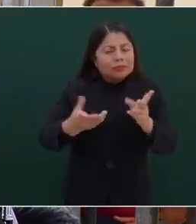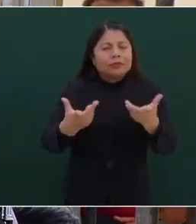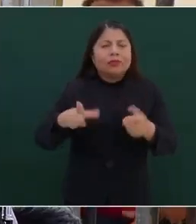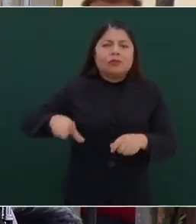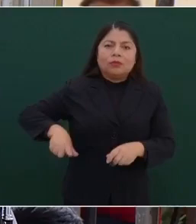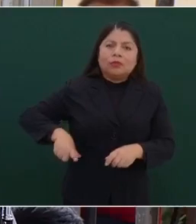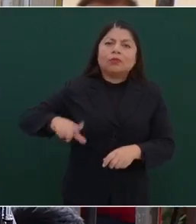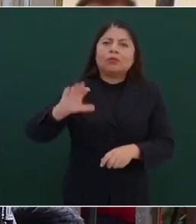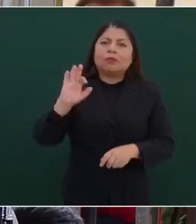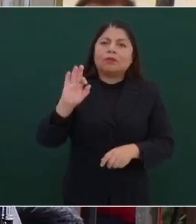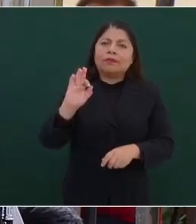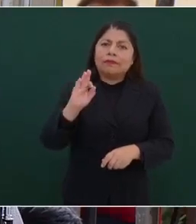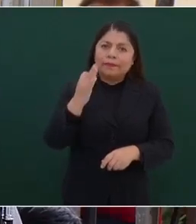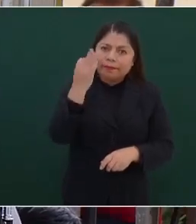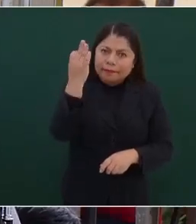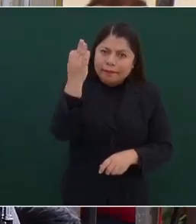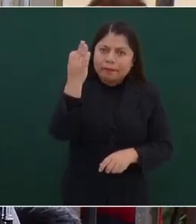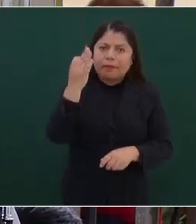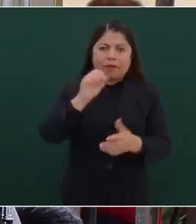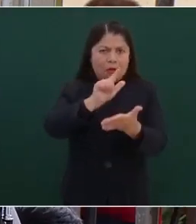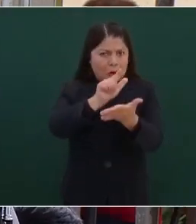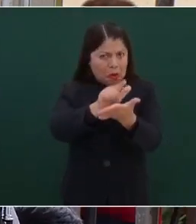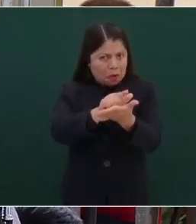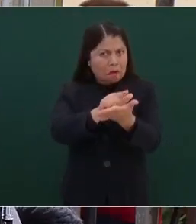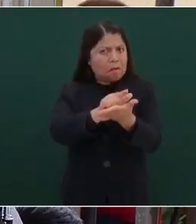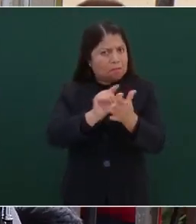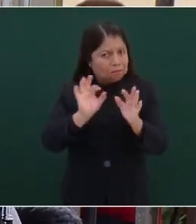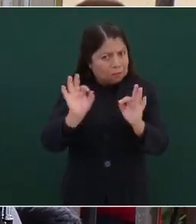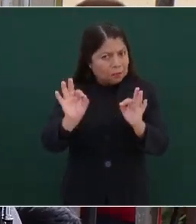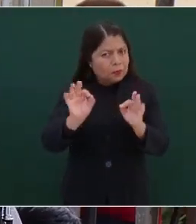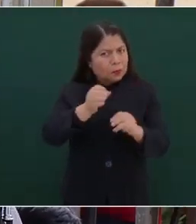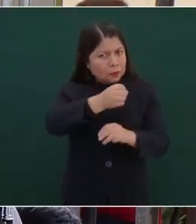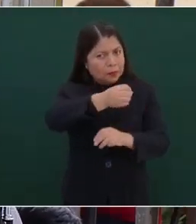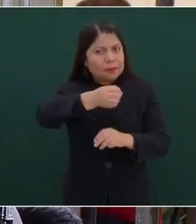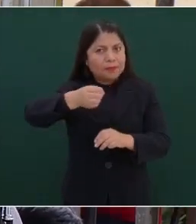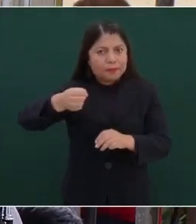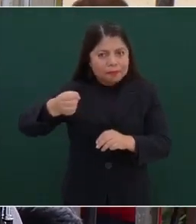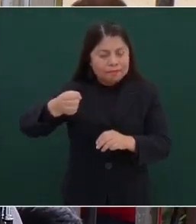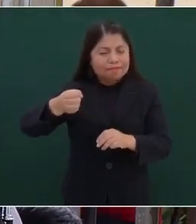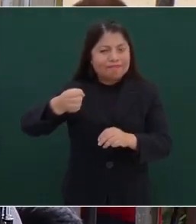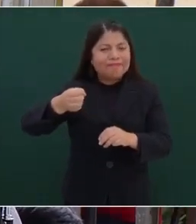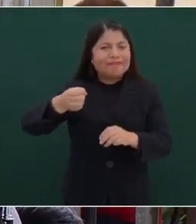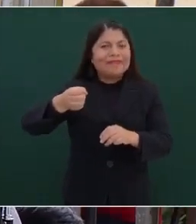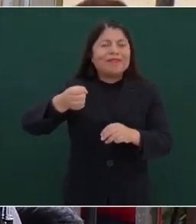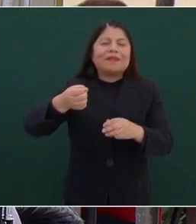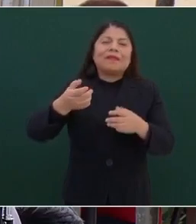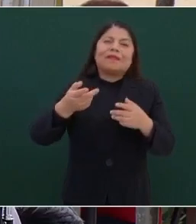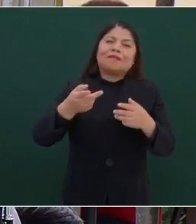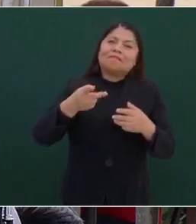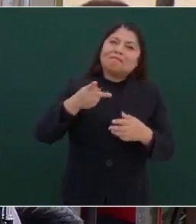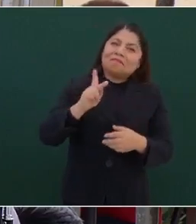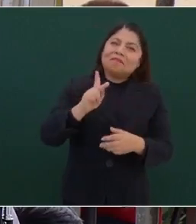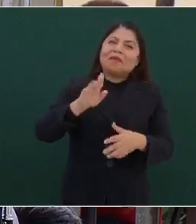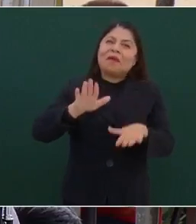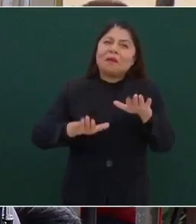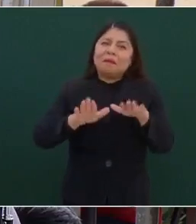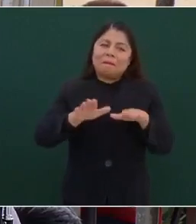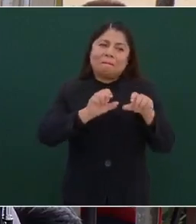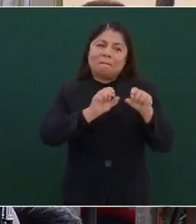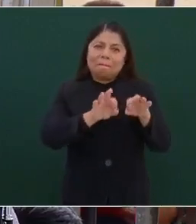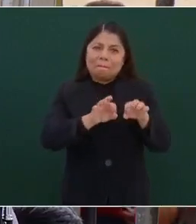federal con toda la legalidad, con toda la normatividad aplicada, pero las empresas que se contratan a veces no